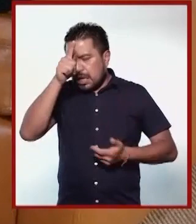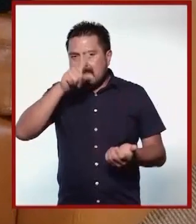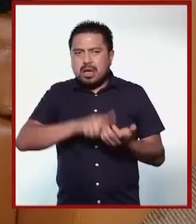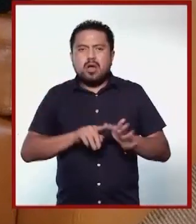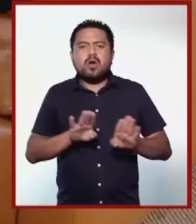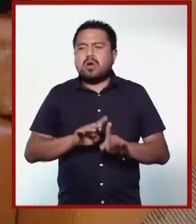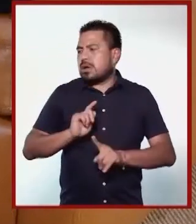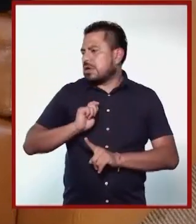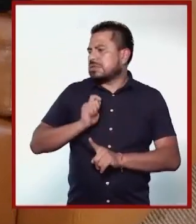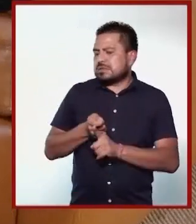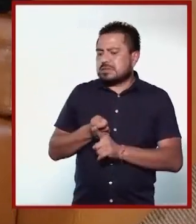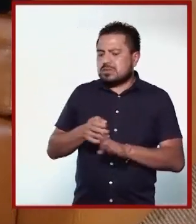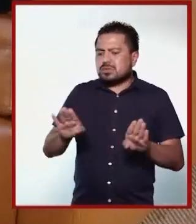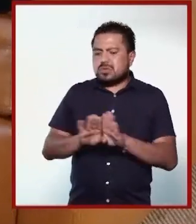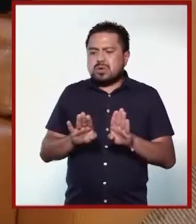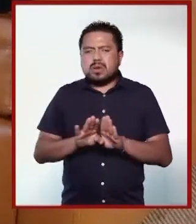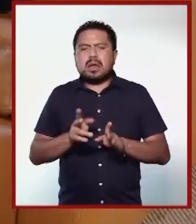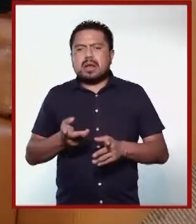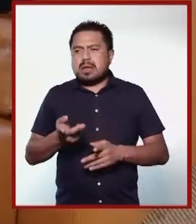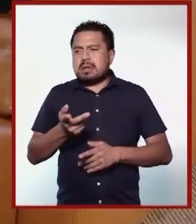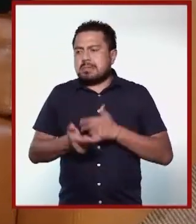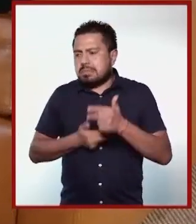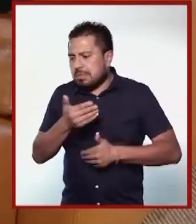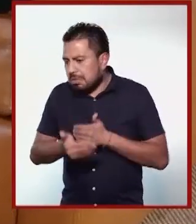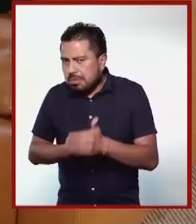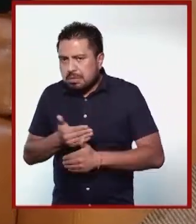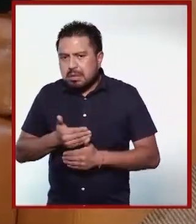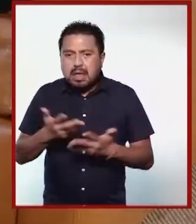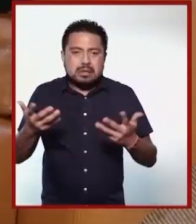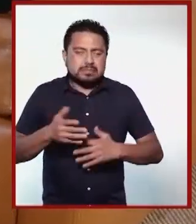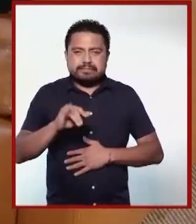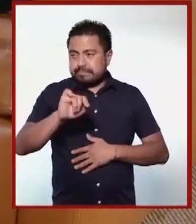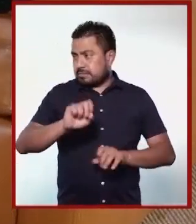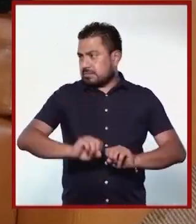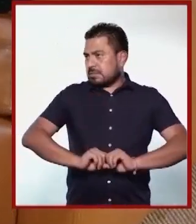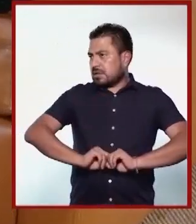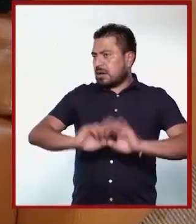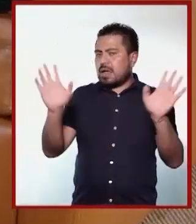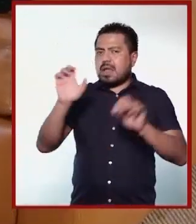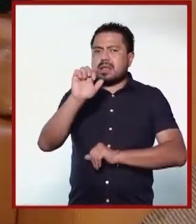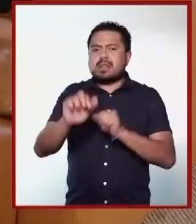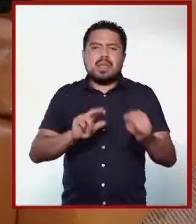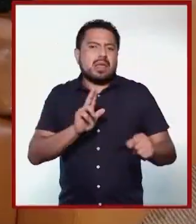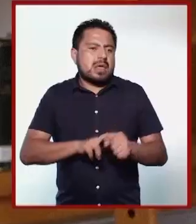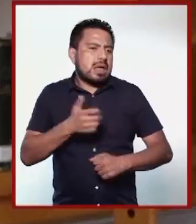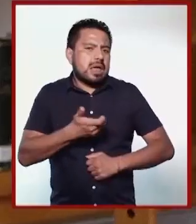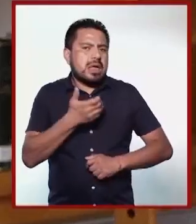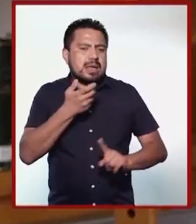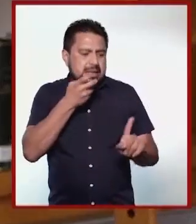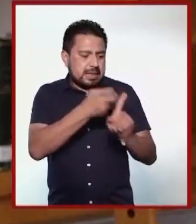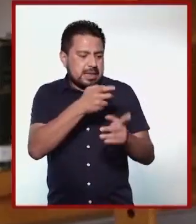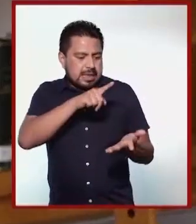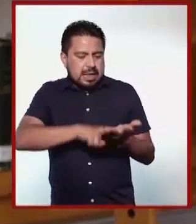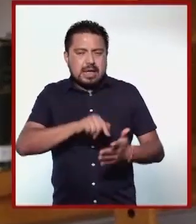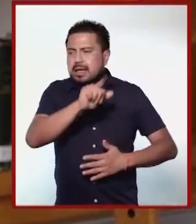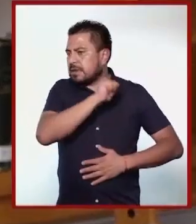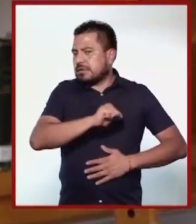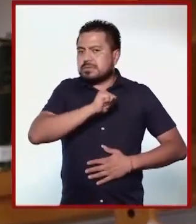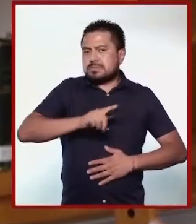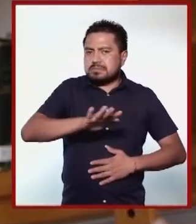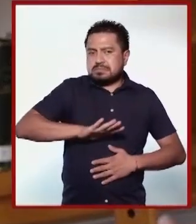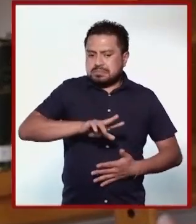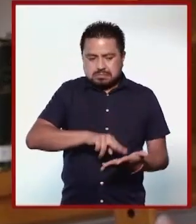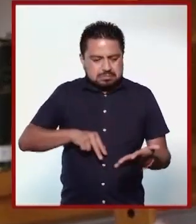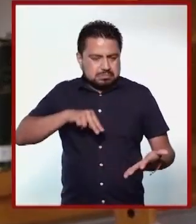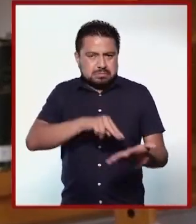que somos y con lo que venimos a hacer al mundo, ¿no? Claro, porque mira, la naturaleza estaba aquí antes de que nosotros